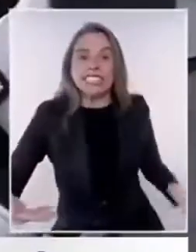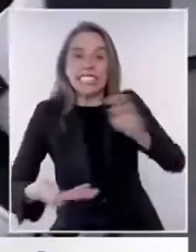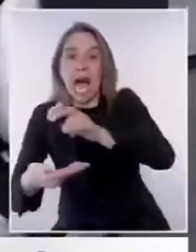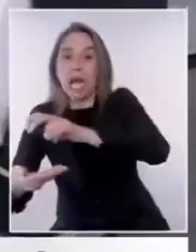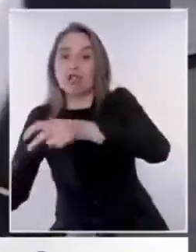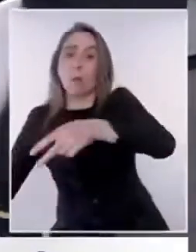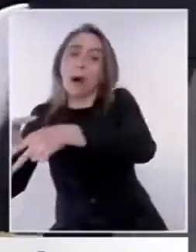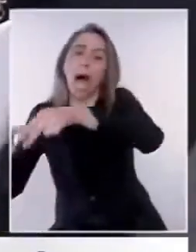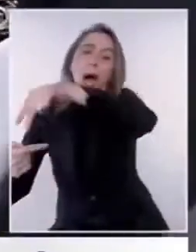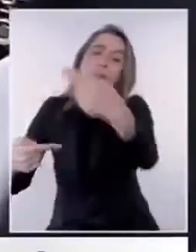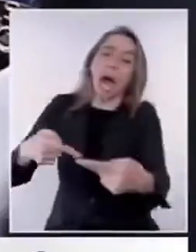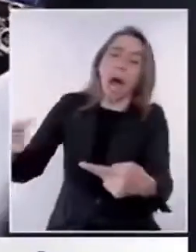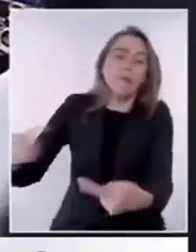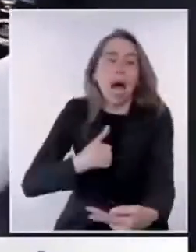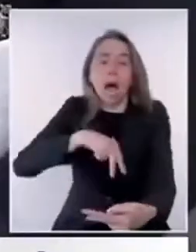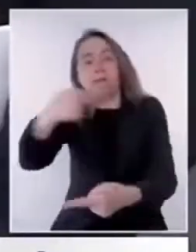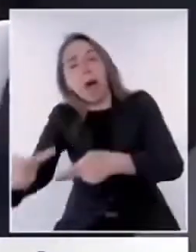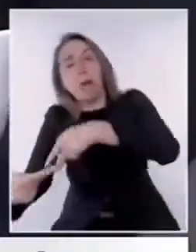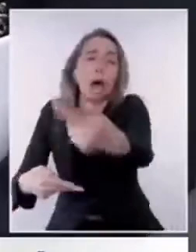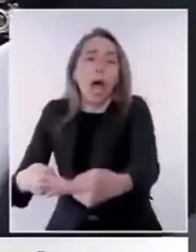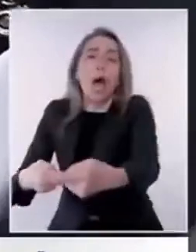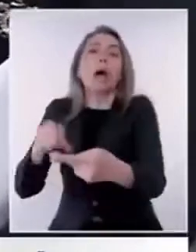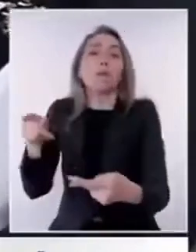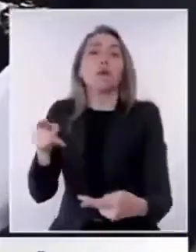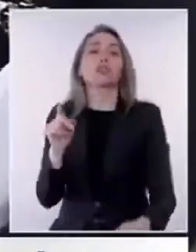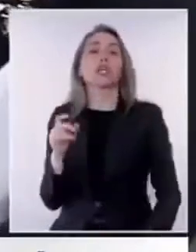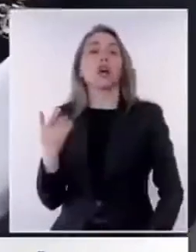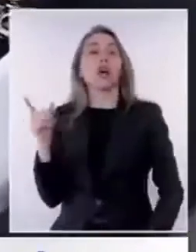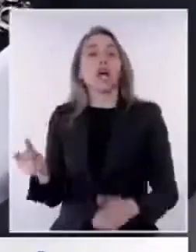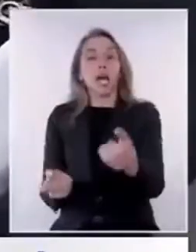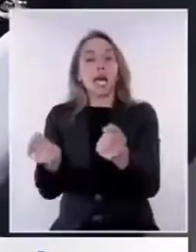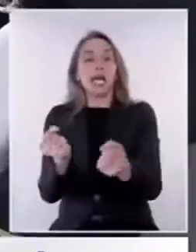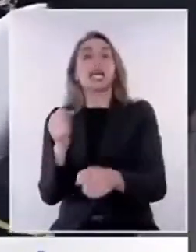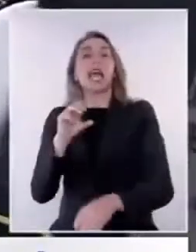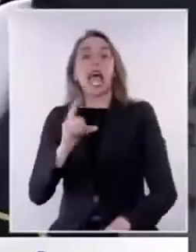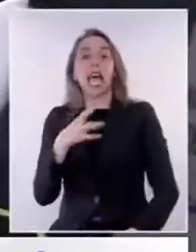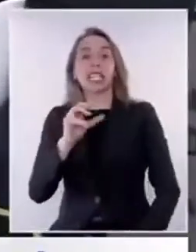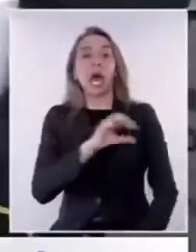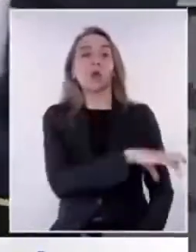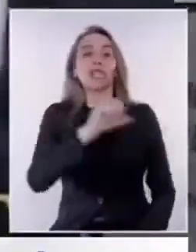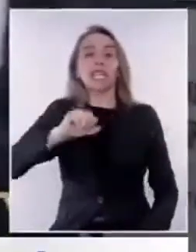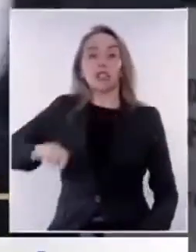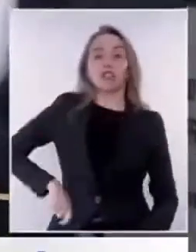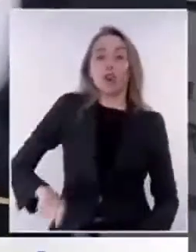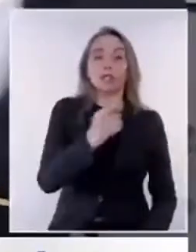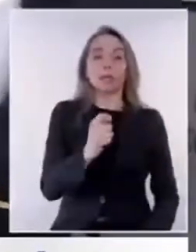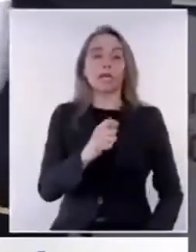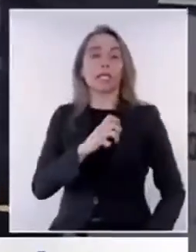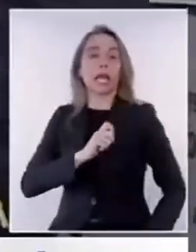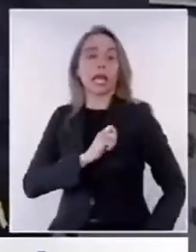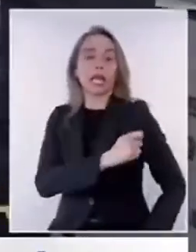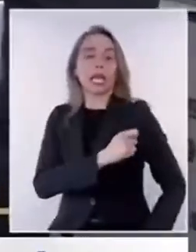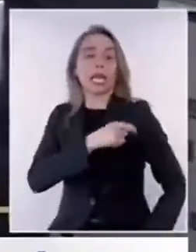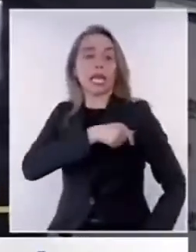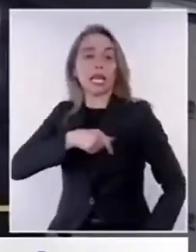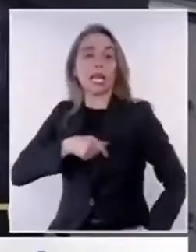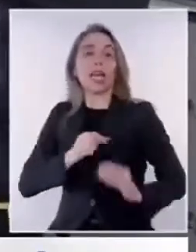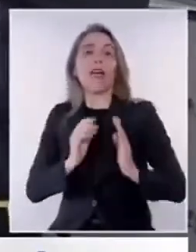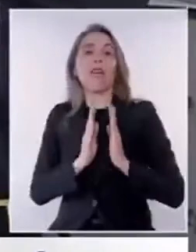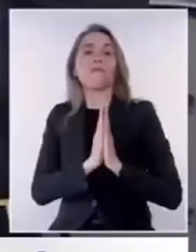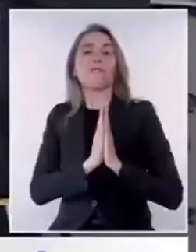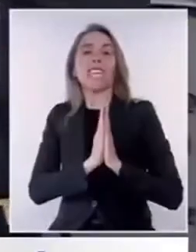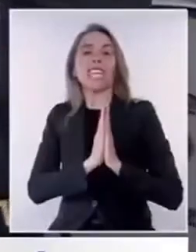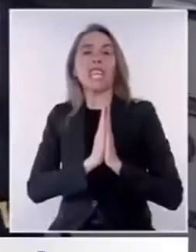Huasca. Los toma, y por eso que Grau se queda con la espada, con la medalla de la Virgen de los Rayos, que lleva la foto de la